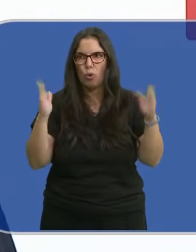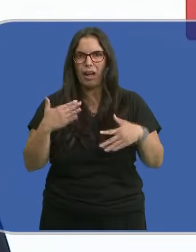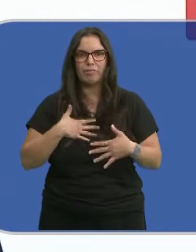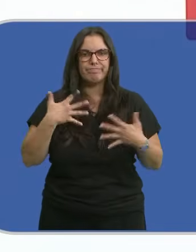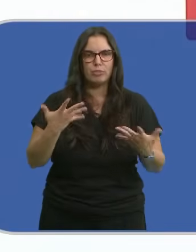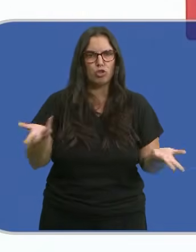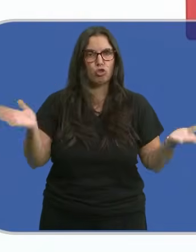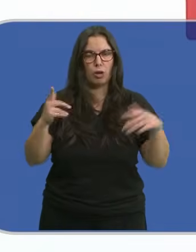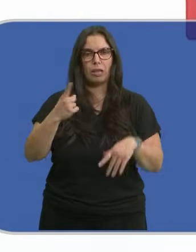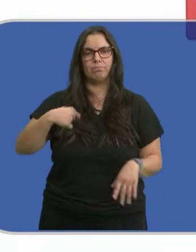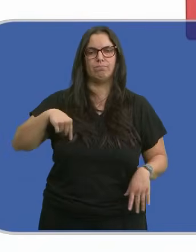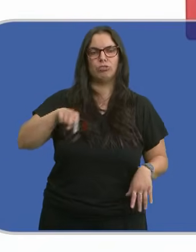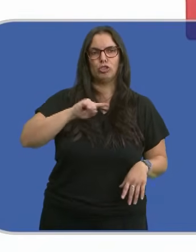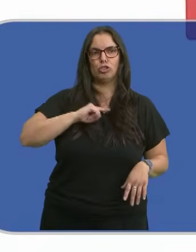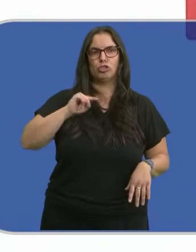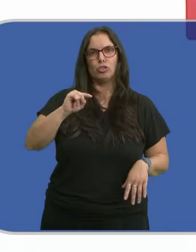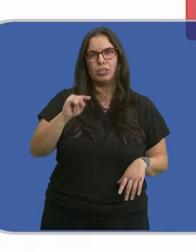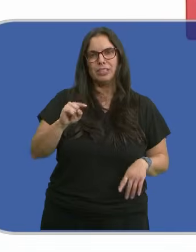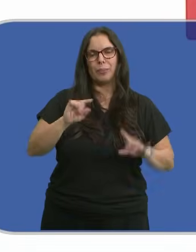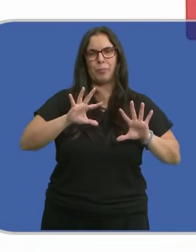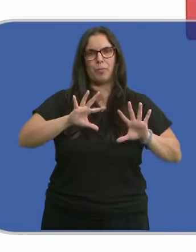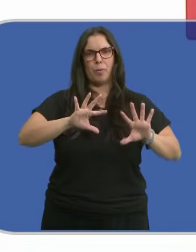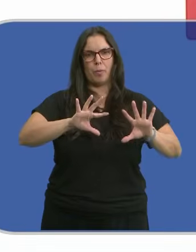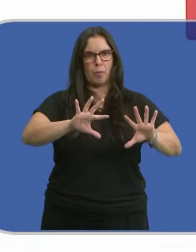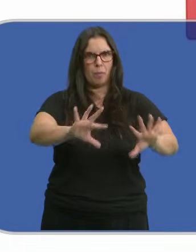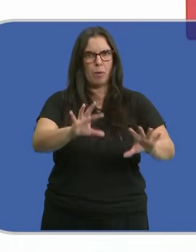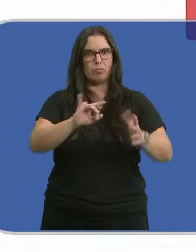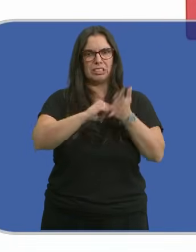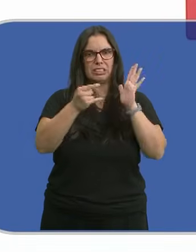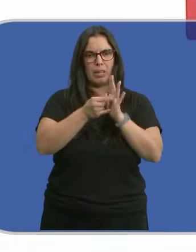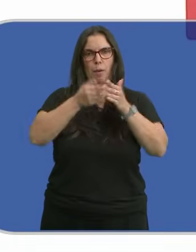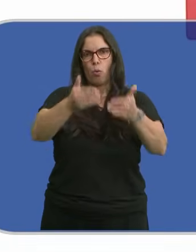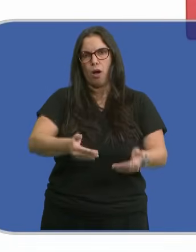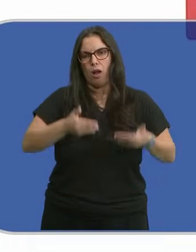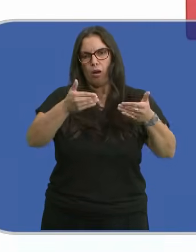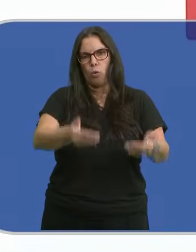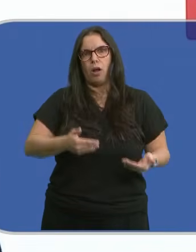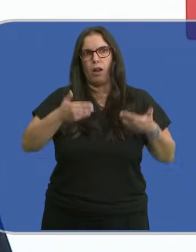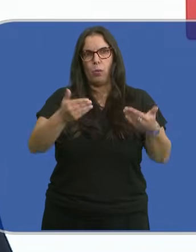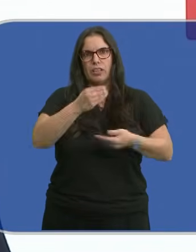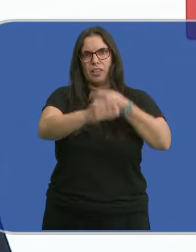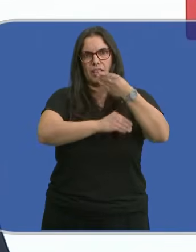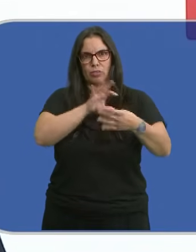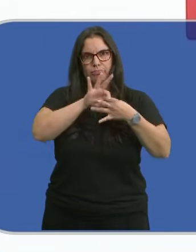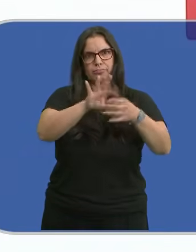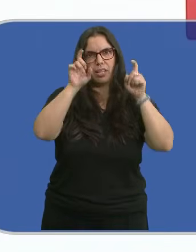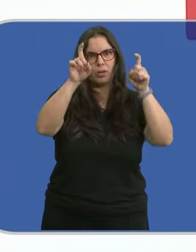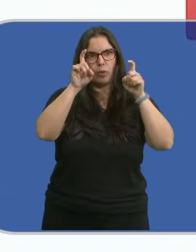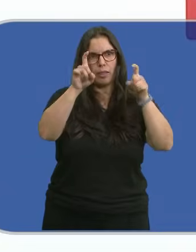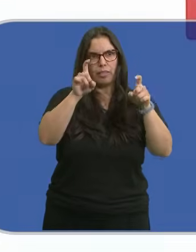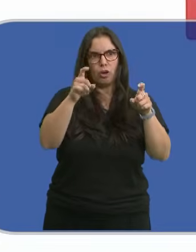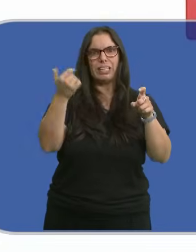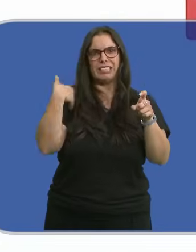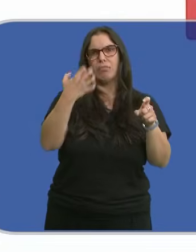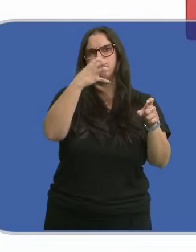No seremos capaces de abordar ese deterioro progresivo y sistemático que se está haciendo sobre la educación y que están